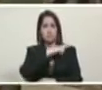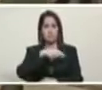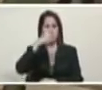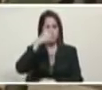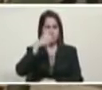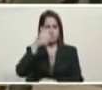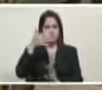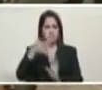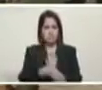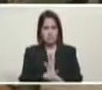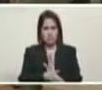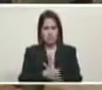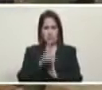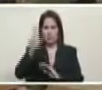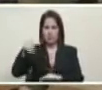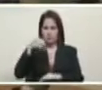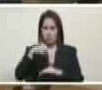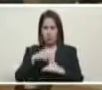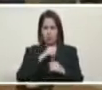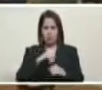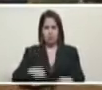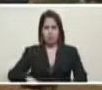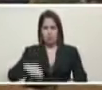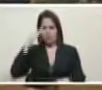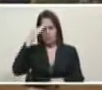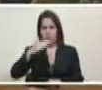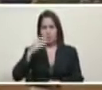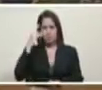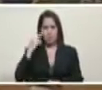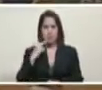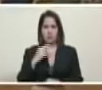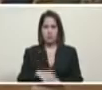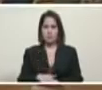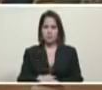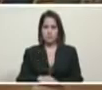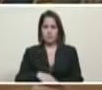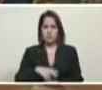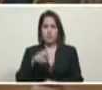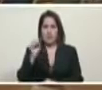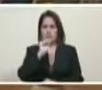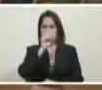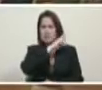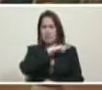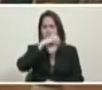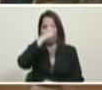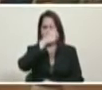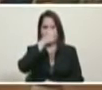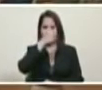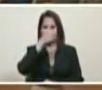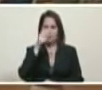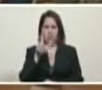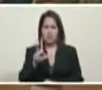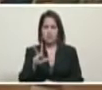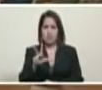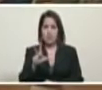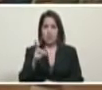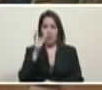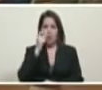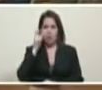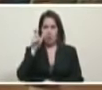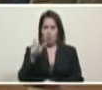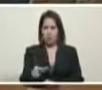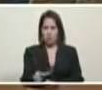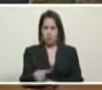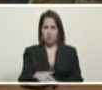Fuerza Armada Nacional Bolivariana. Sargento Mayor de Tercera. Artaona Díaz Robert